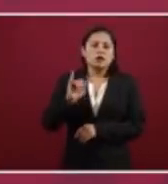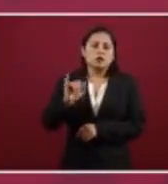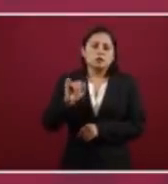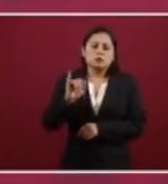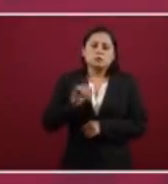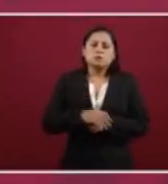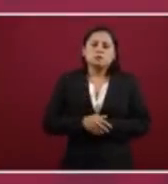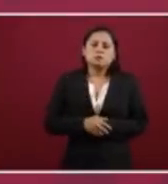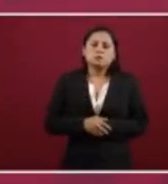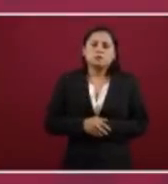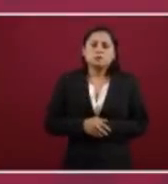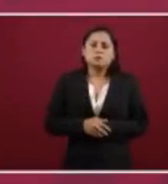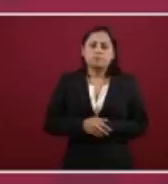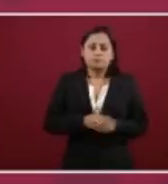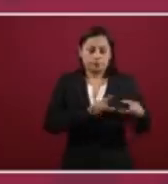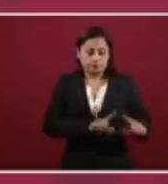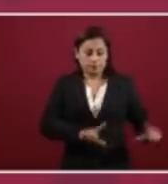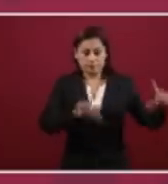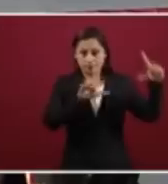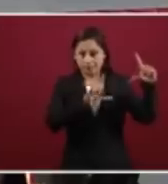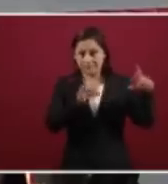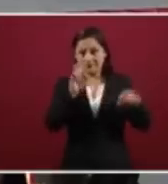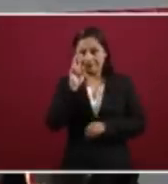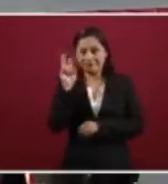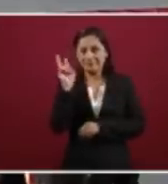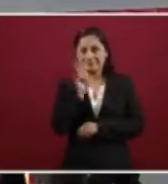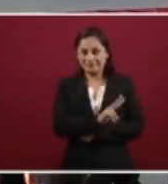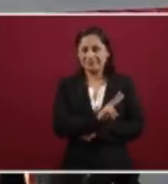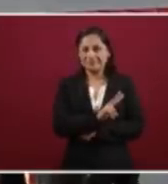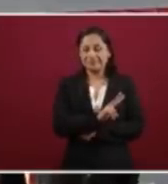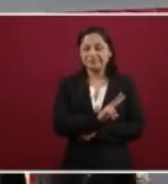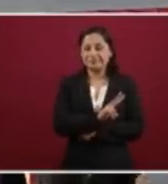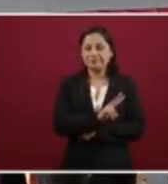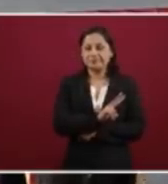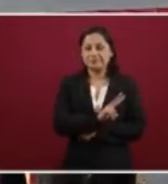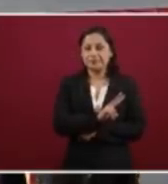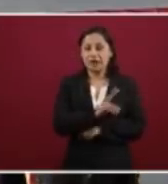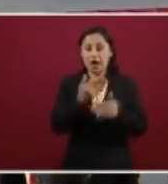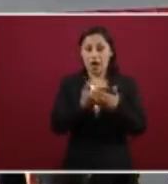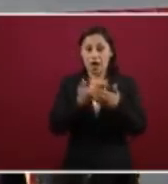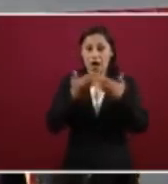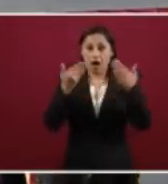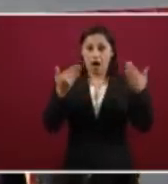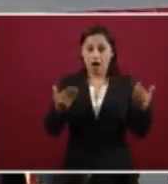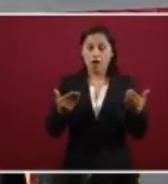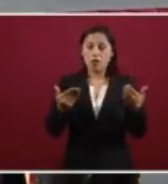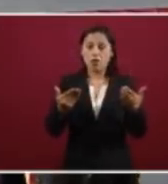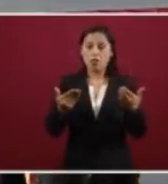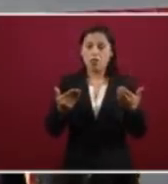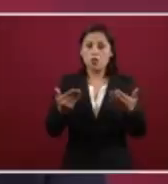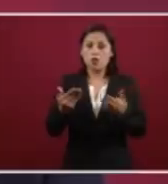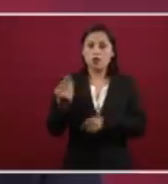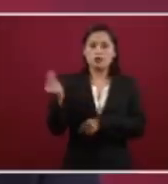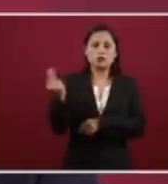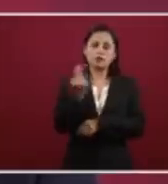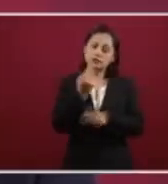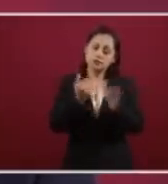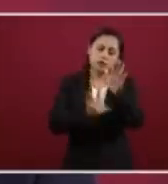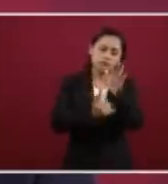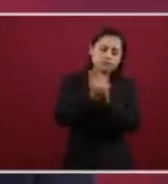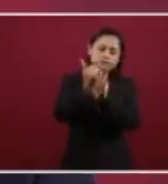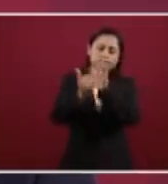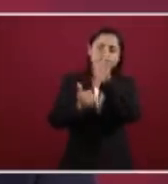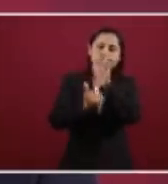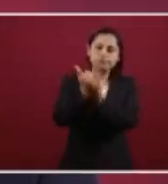en la presentación que es un requisito que lo que estemos haciendo sea seguro, por eso se